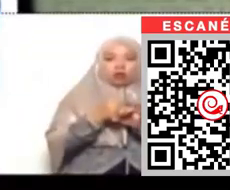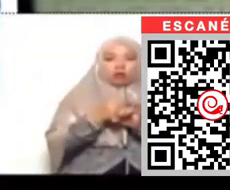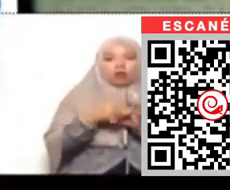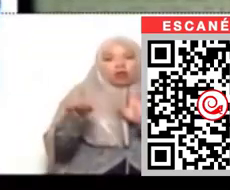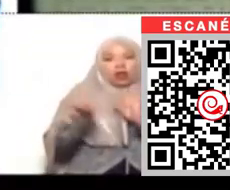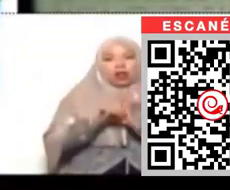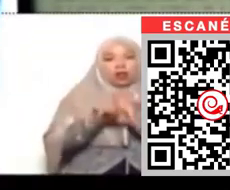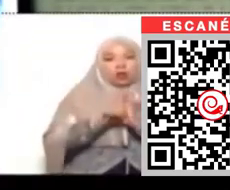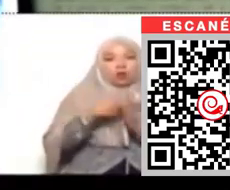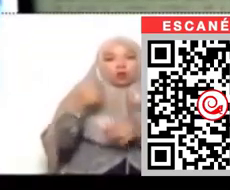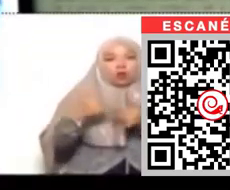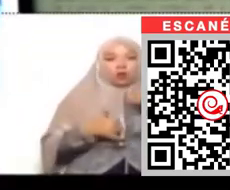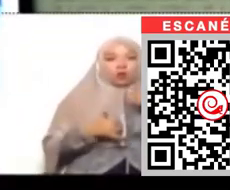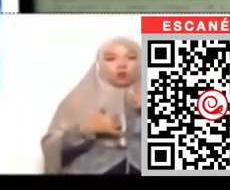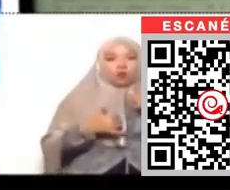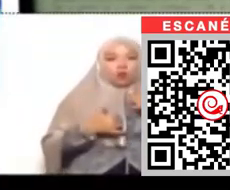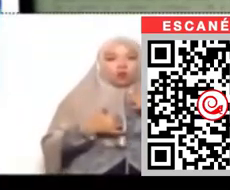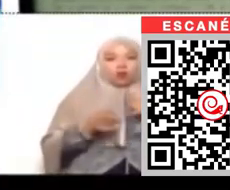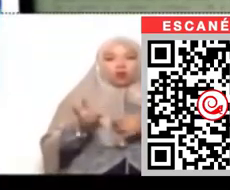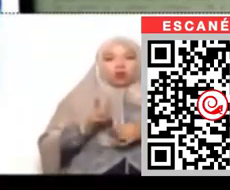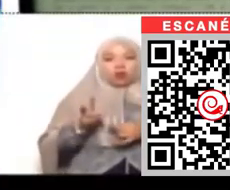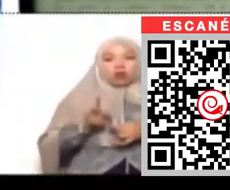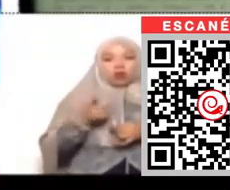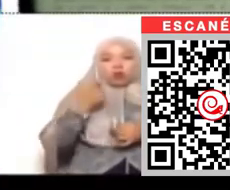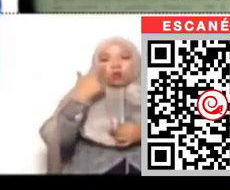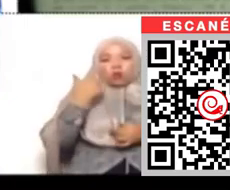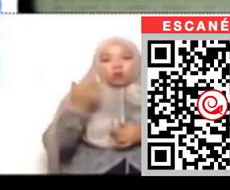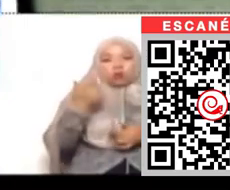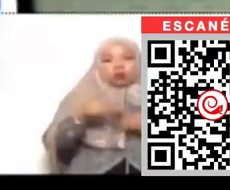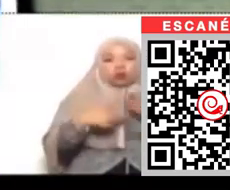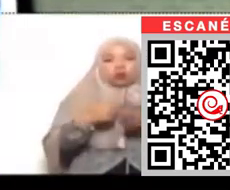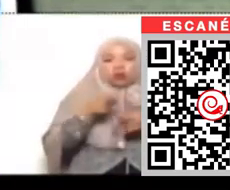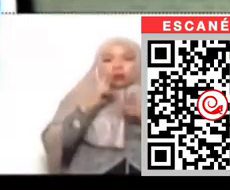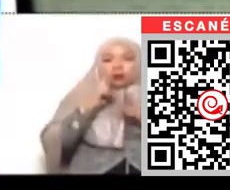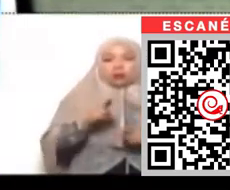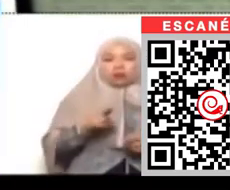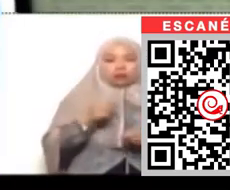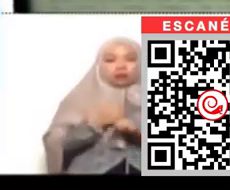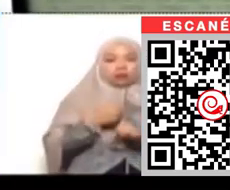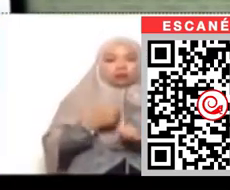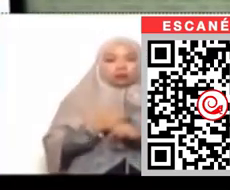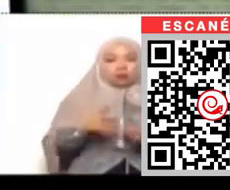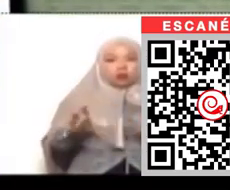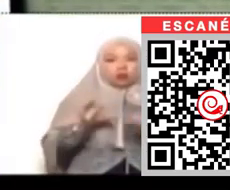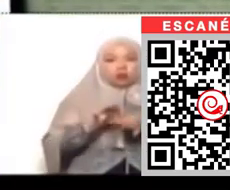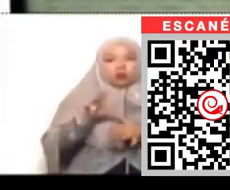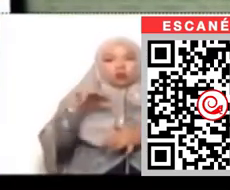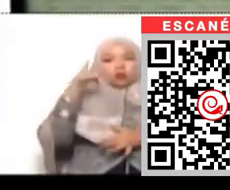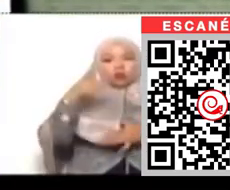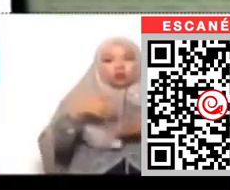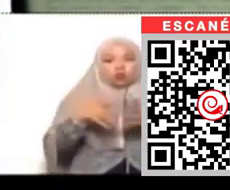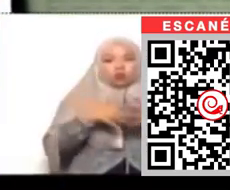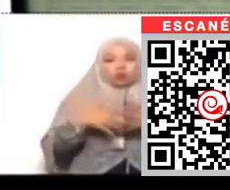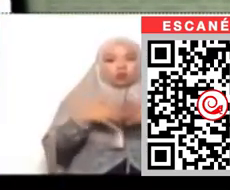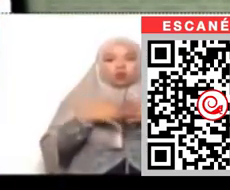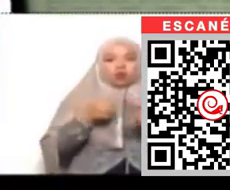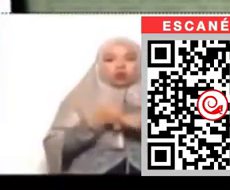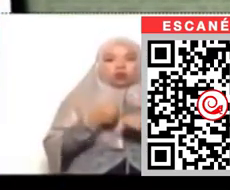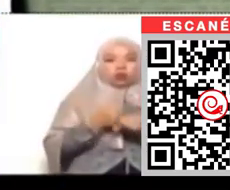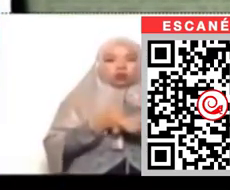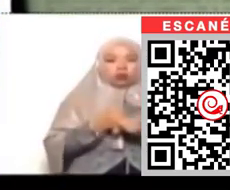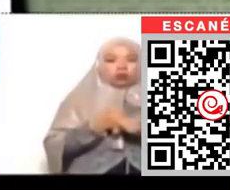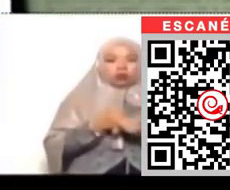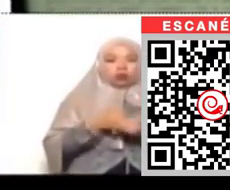leyes electorales en la mano, porque en este país hay leyes electorales que deben ser respetadas, y eso la Unión Europea y los Estados Unidos